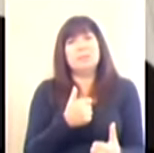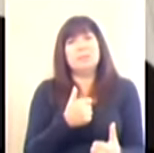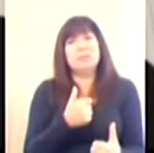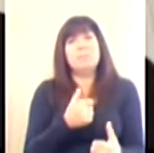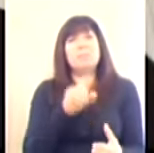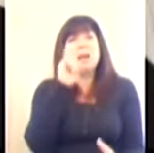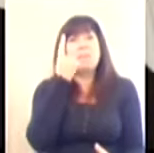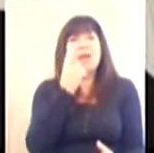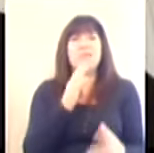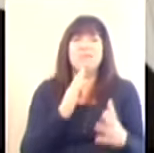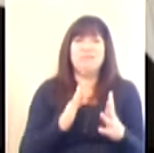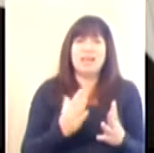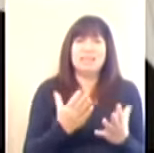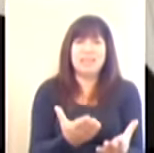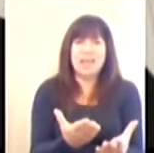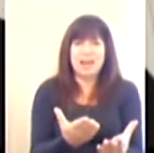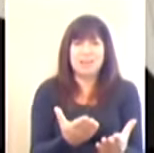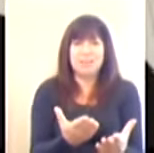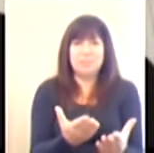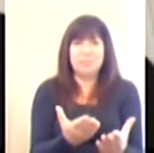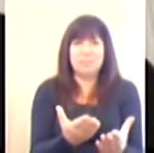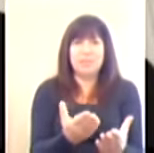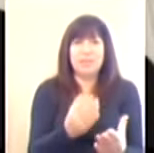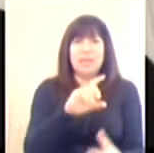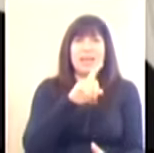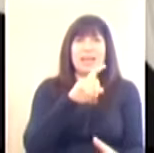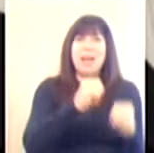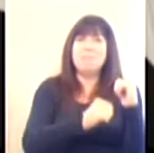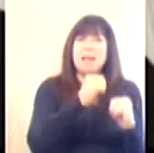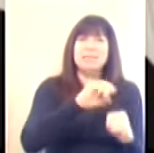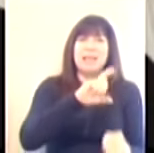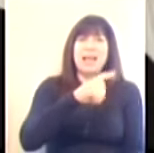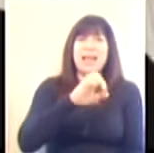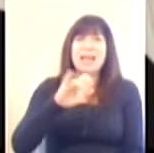Primero quiero felicitar a Generadoras por este estudio,